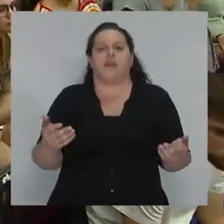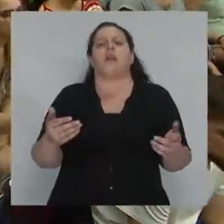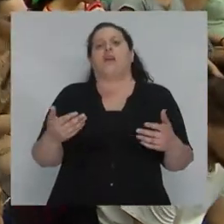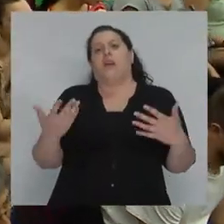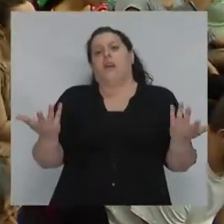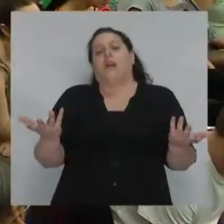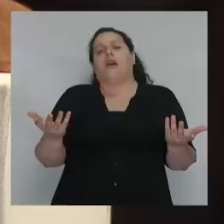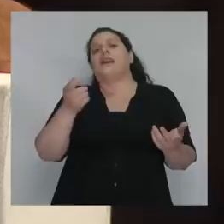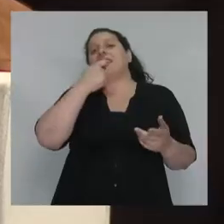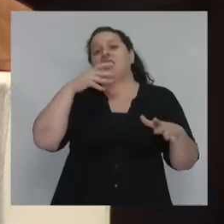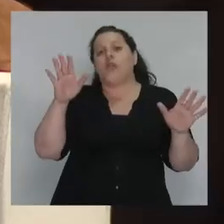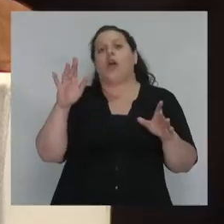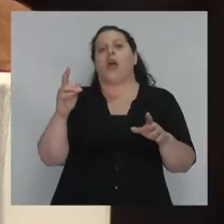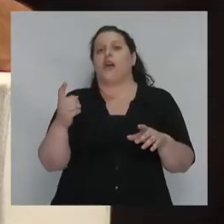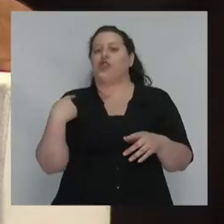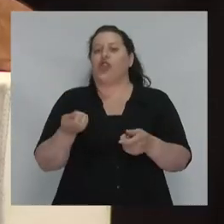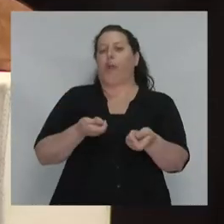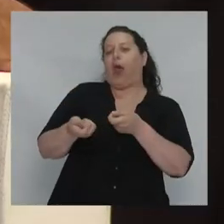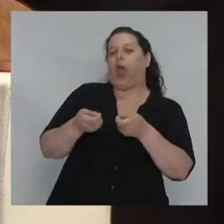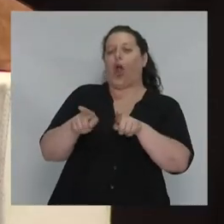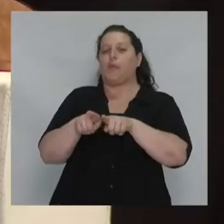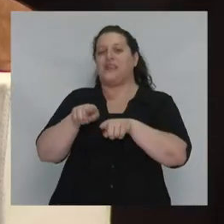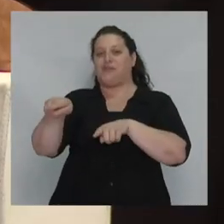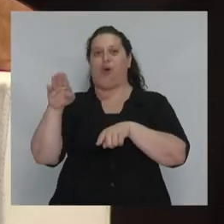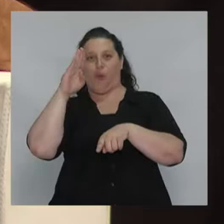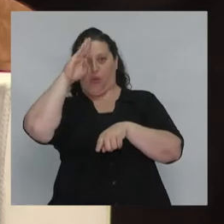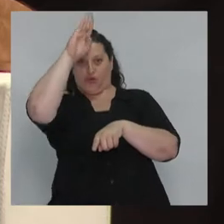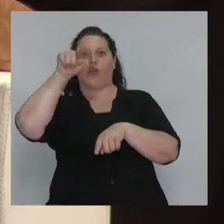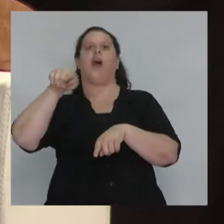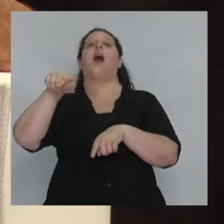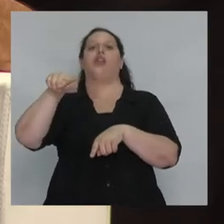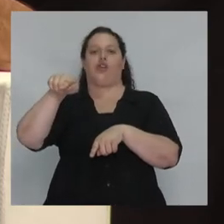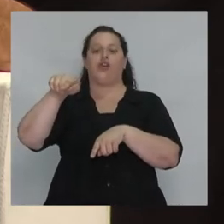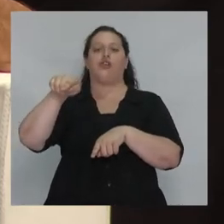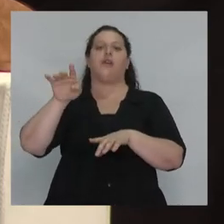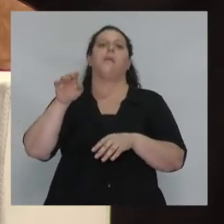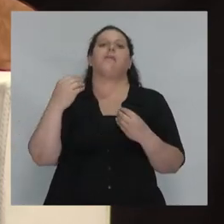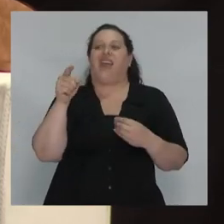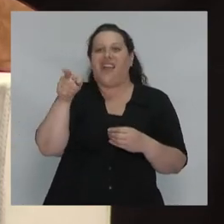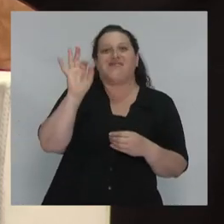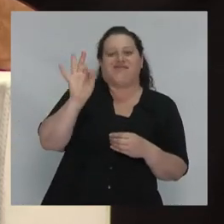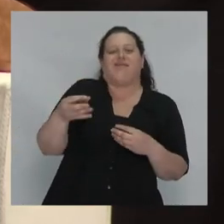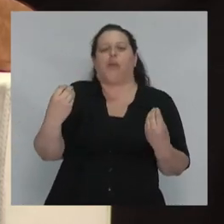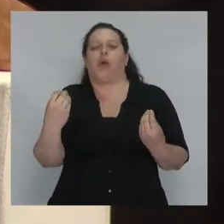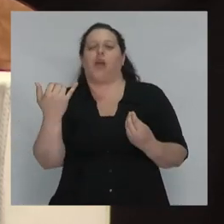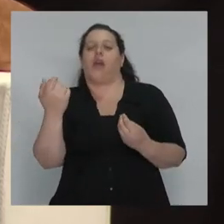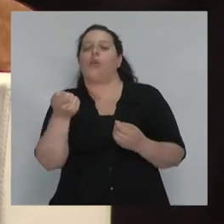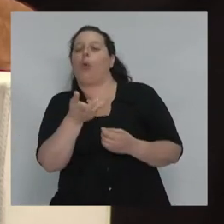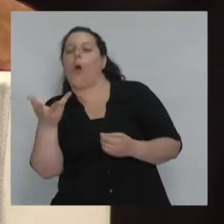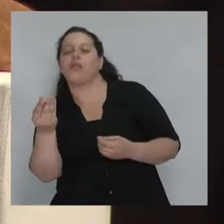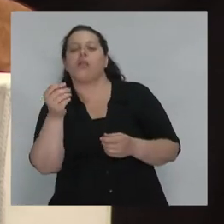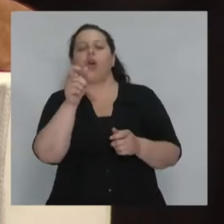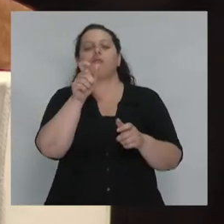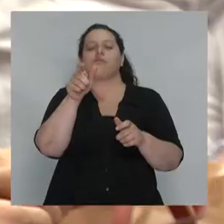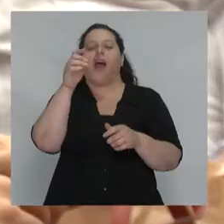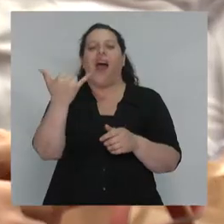como el que tuvo Bolsonaro en las redes, que aquí se explicaba, y es que tenía una cantidad de alfiles y de peones que